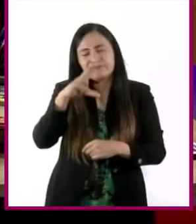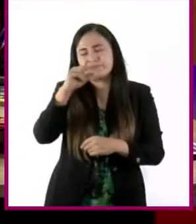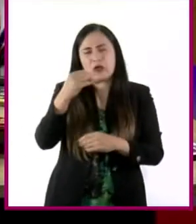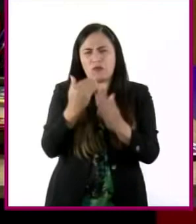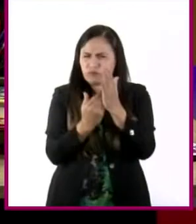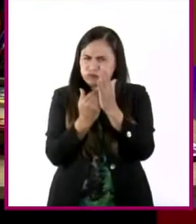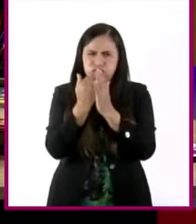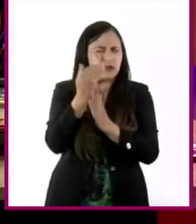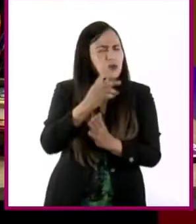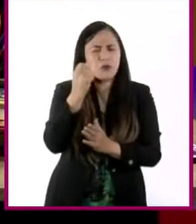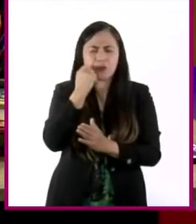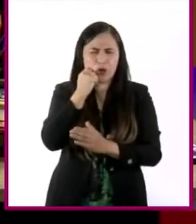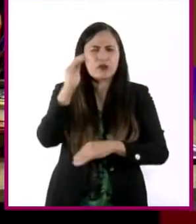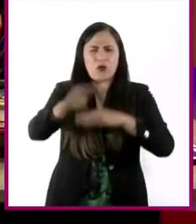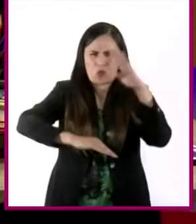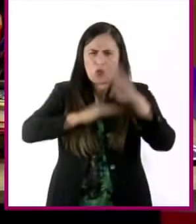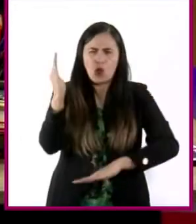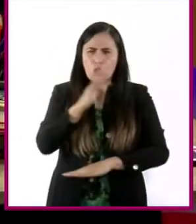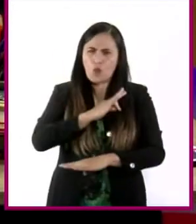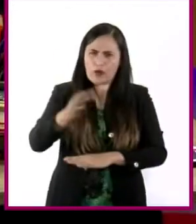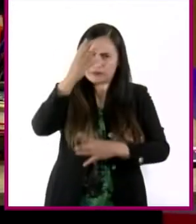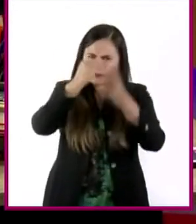crecimiento intelectual.